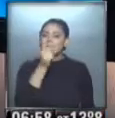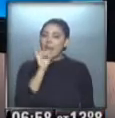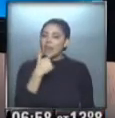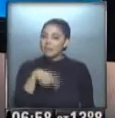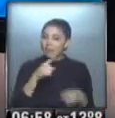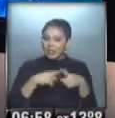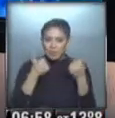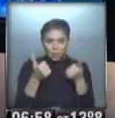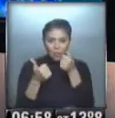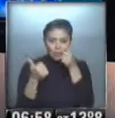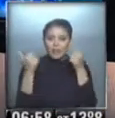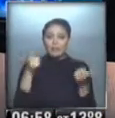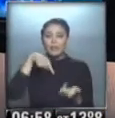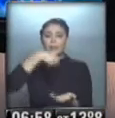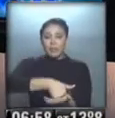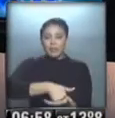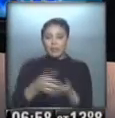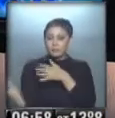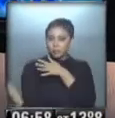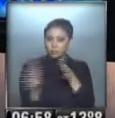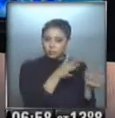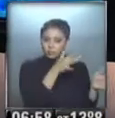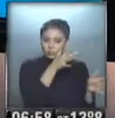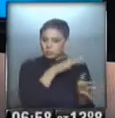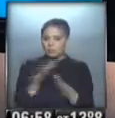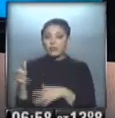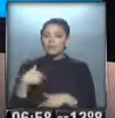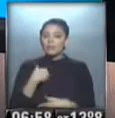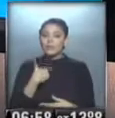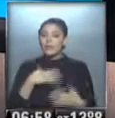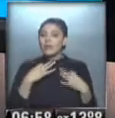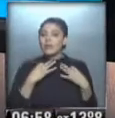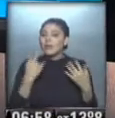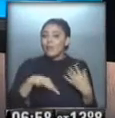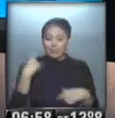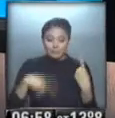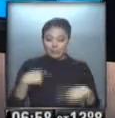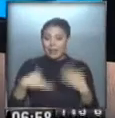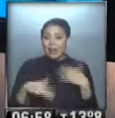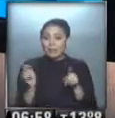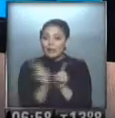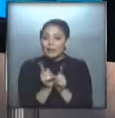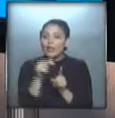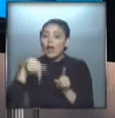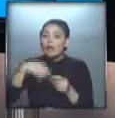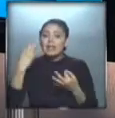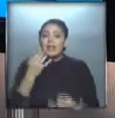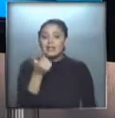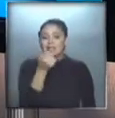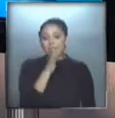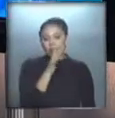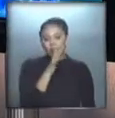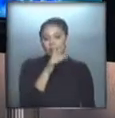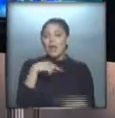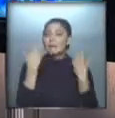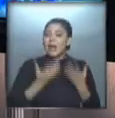bien, sí, muy bien. Patagonia, qué viento. Bueno, estoy eligiendo qué poner porque me tengo que ir. En este momento, casi 14 grados, la